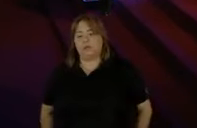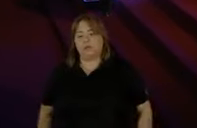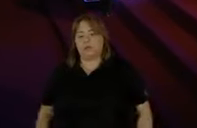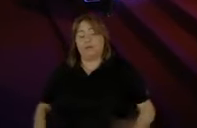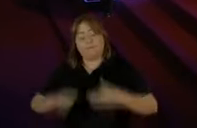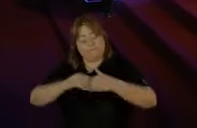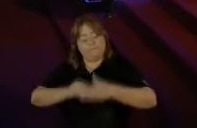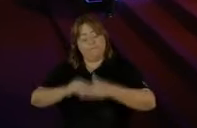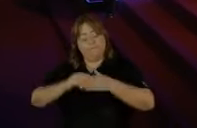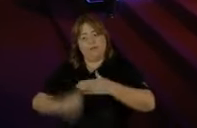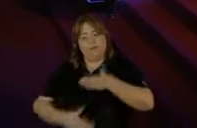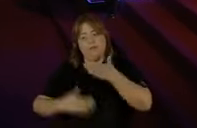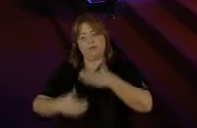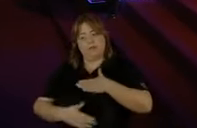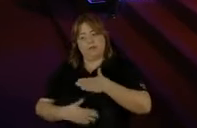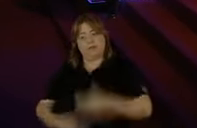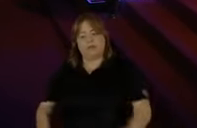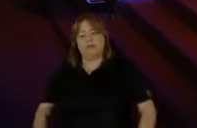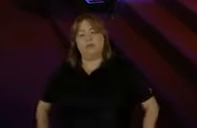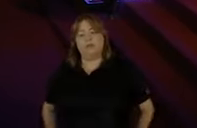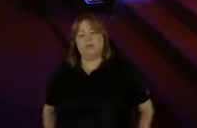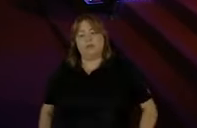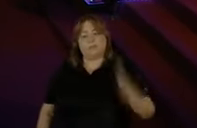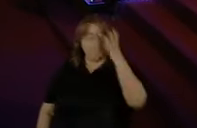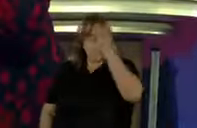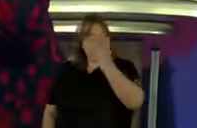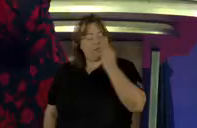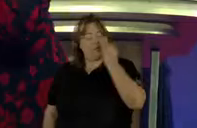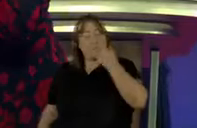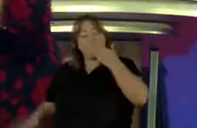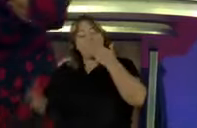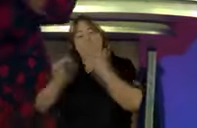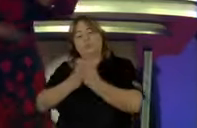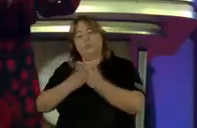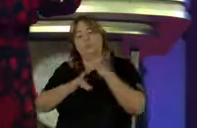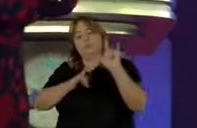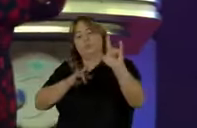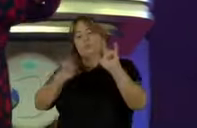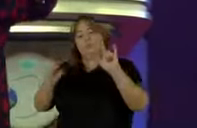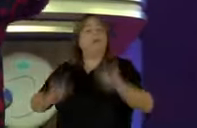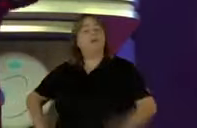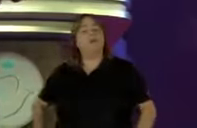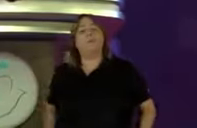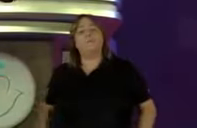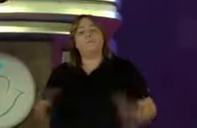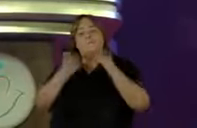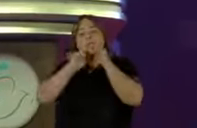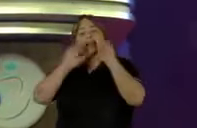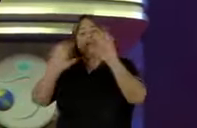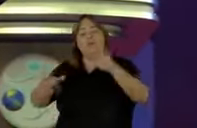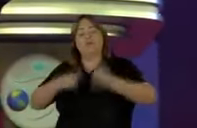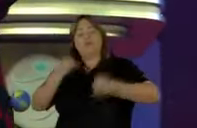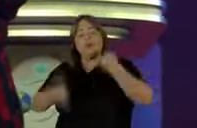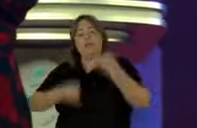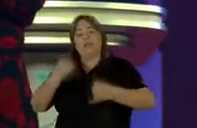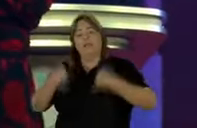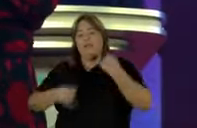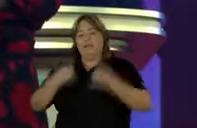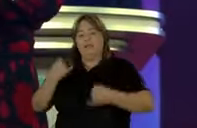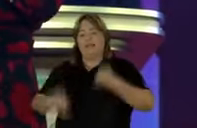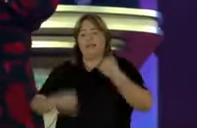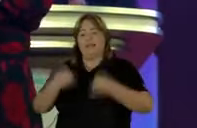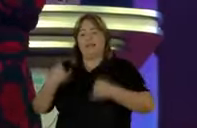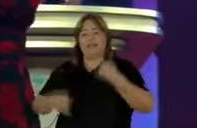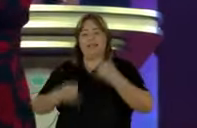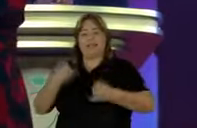Felicidades. Felicidades, mi amada bella. Qué bueno. Te amo. Los bendigo. Qué alegría, hermano. ¿Cómo le decimos